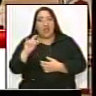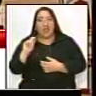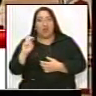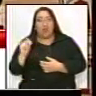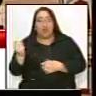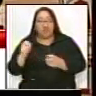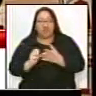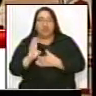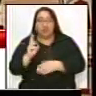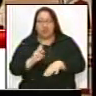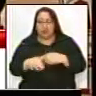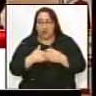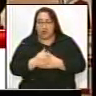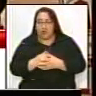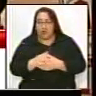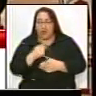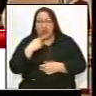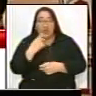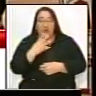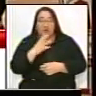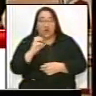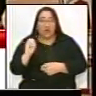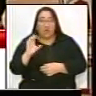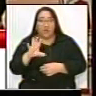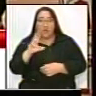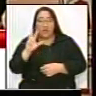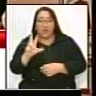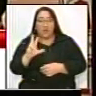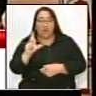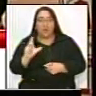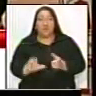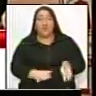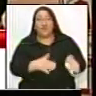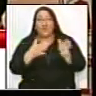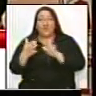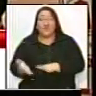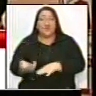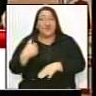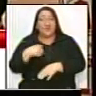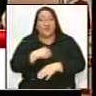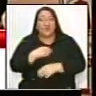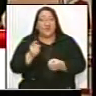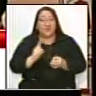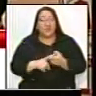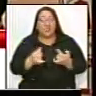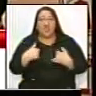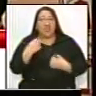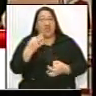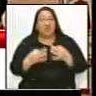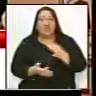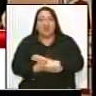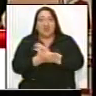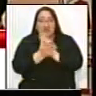doctora. Son 453 muertos que nosotros hasta ahorita no tenemos justicia. Nosotros